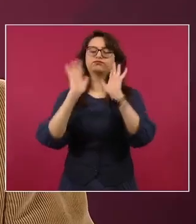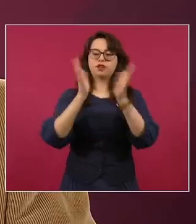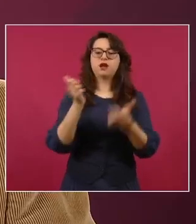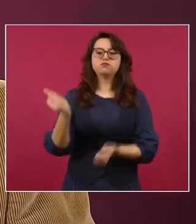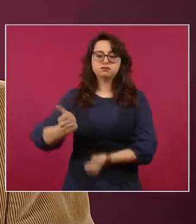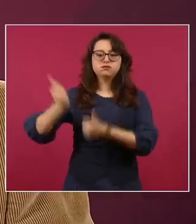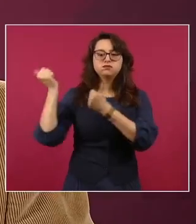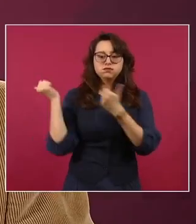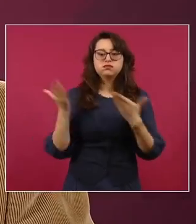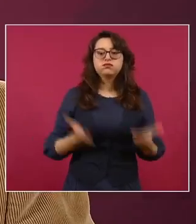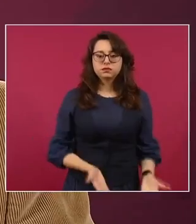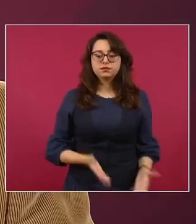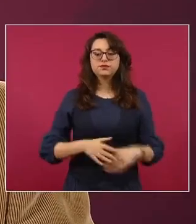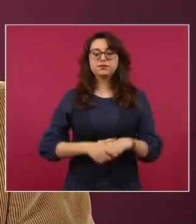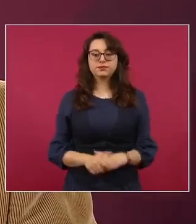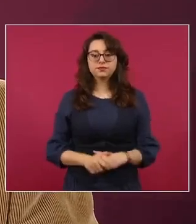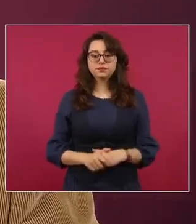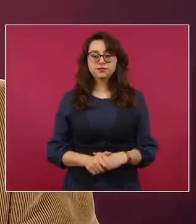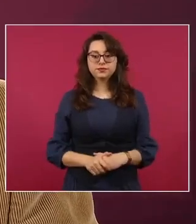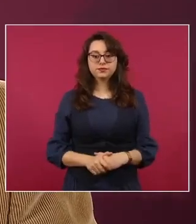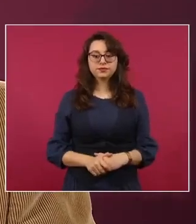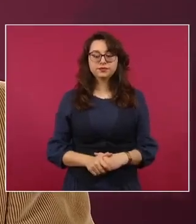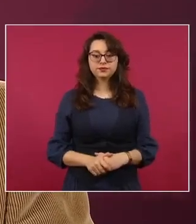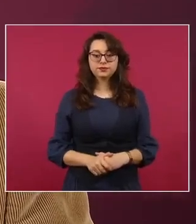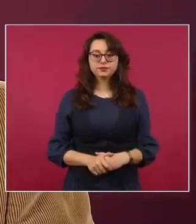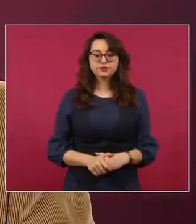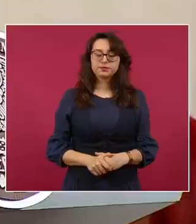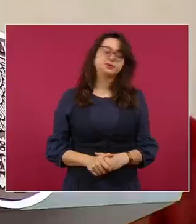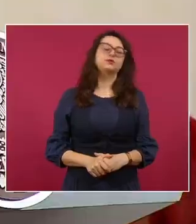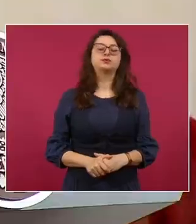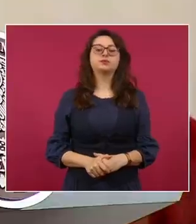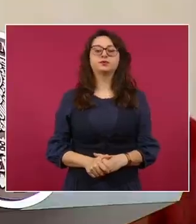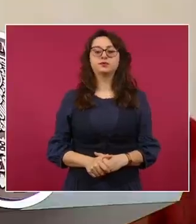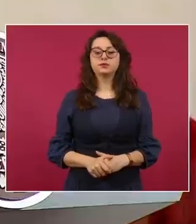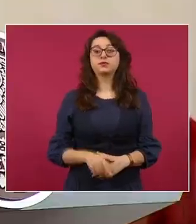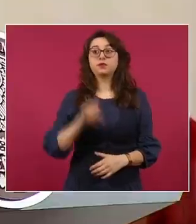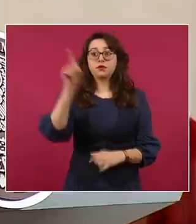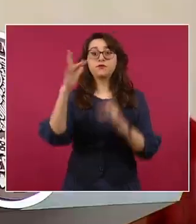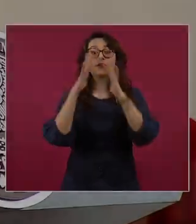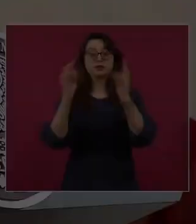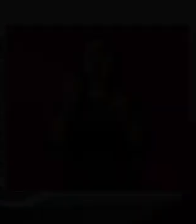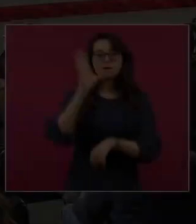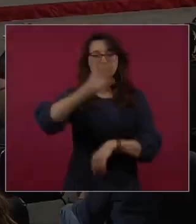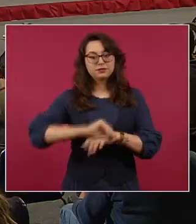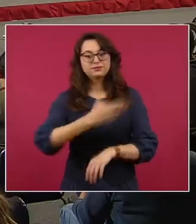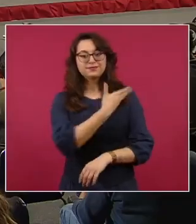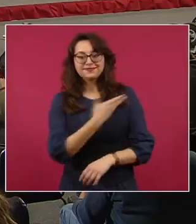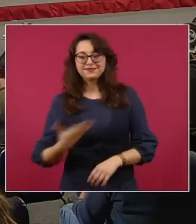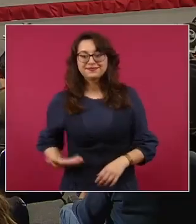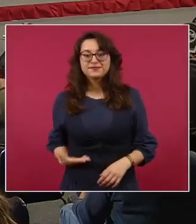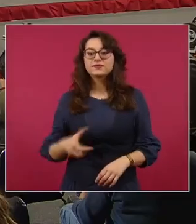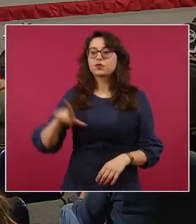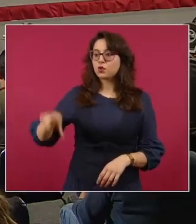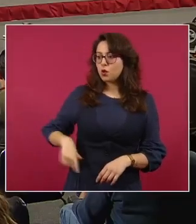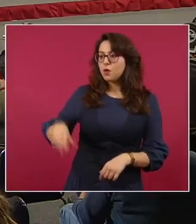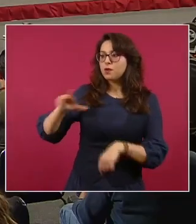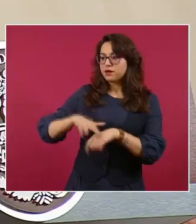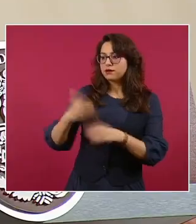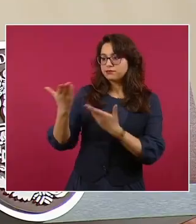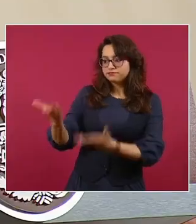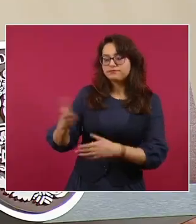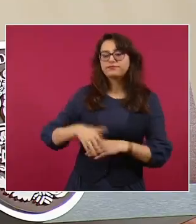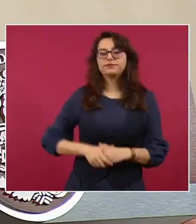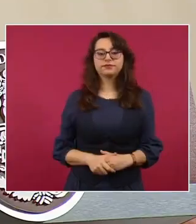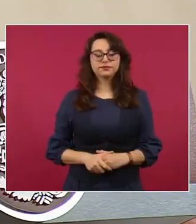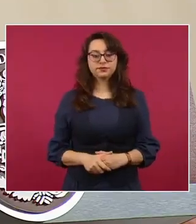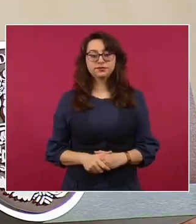México, que le fueron entregadas por particulares en la ciudad de Francia, París. Damos cuenta del trabajo